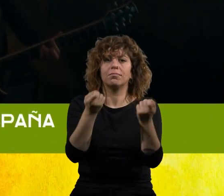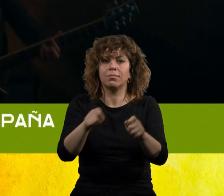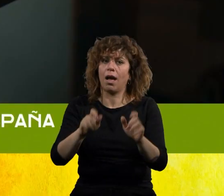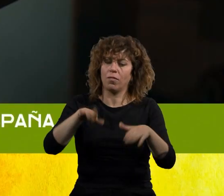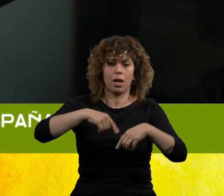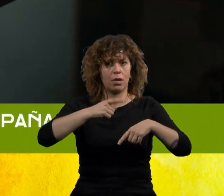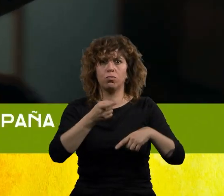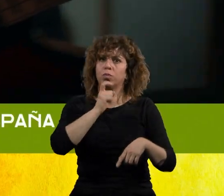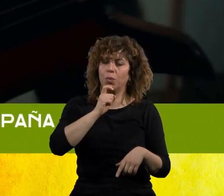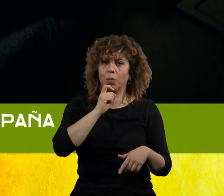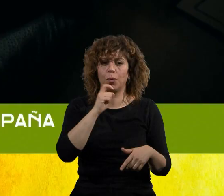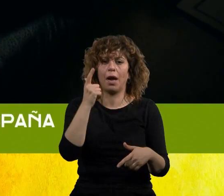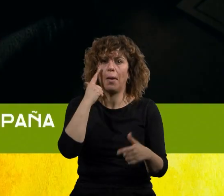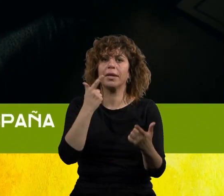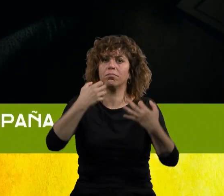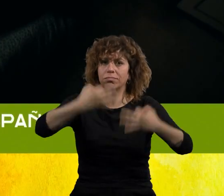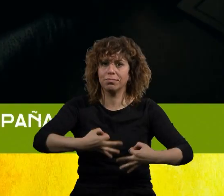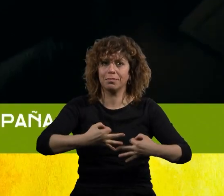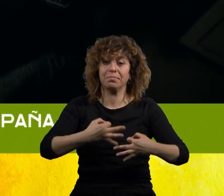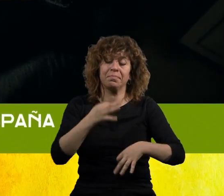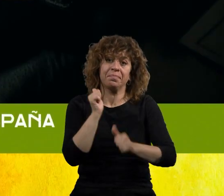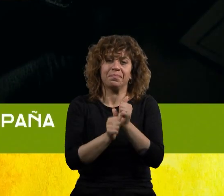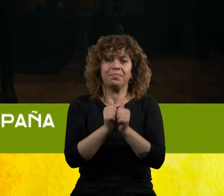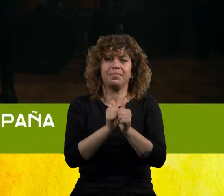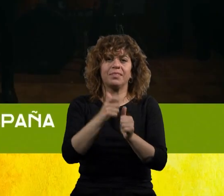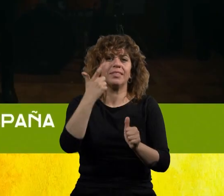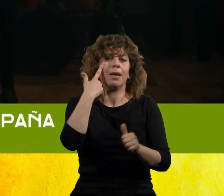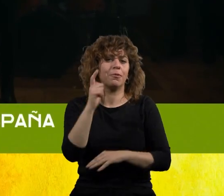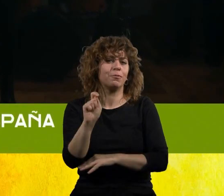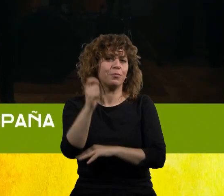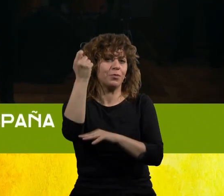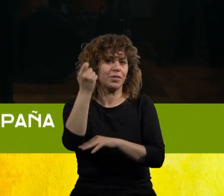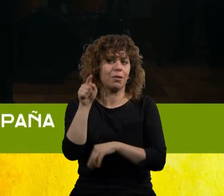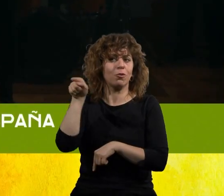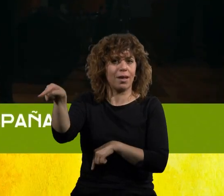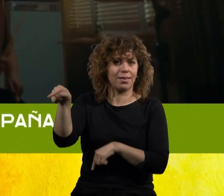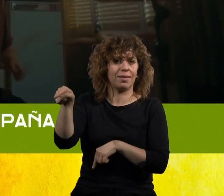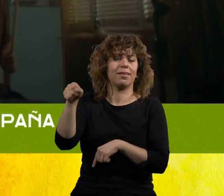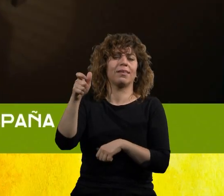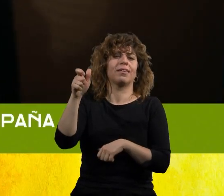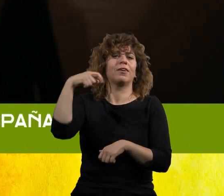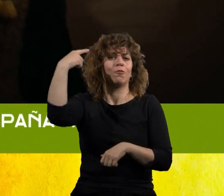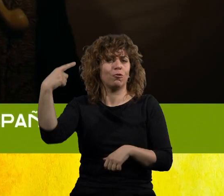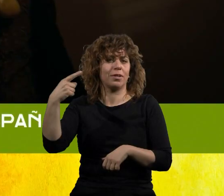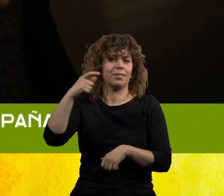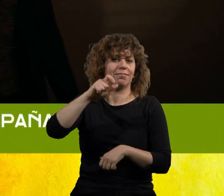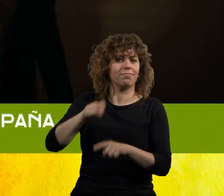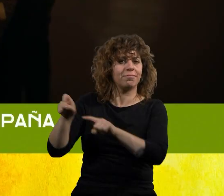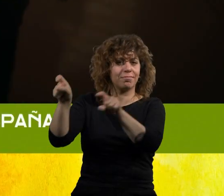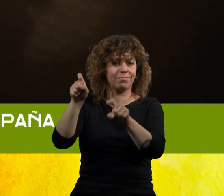bolillos. Y ahí estamos, a ver si conseguimos hacer otra gira también por allí. Y bueno, pues como